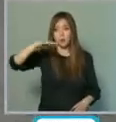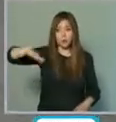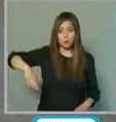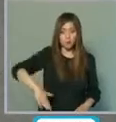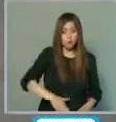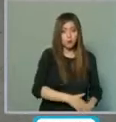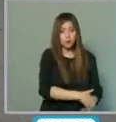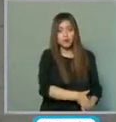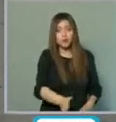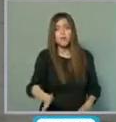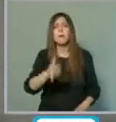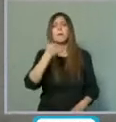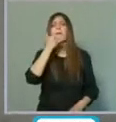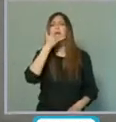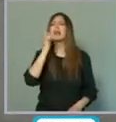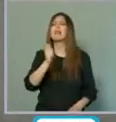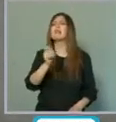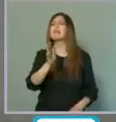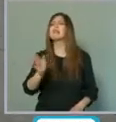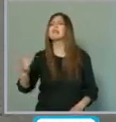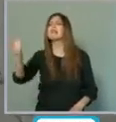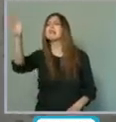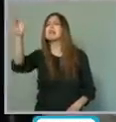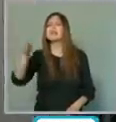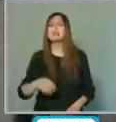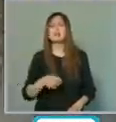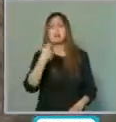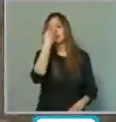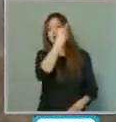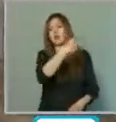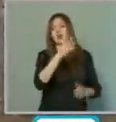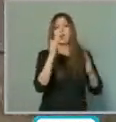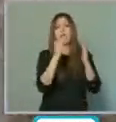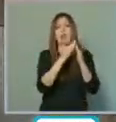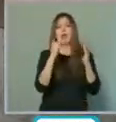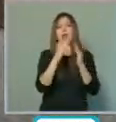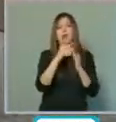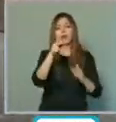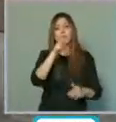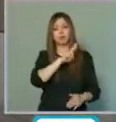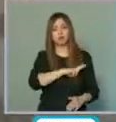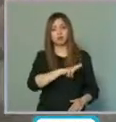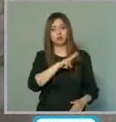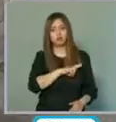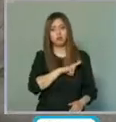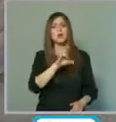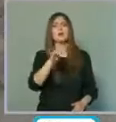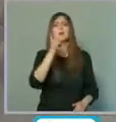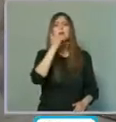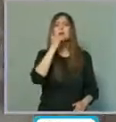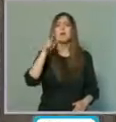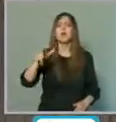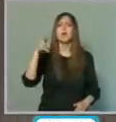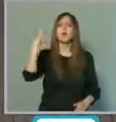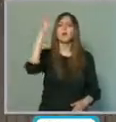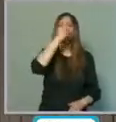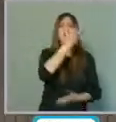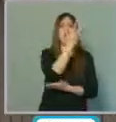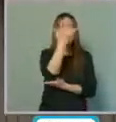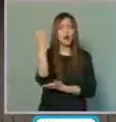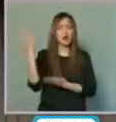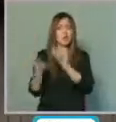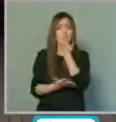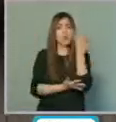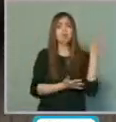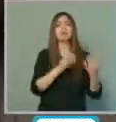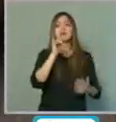Sí. ¿Hacia allá qué es? Hacia allá es una casa particular. O sea, y con estos árboles tan bonitos. Sí, están muy